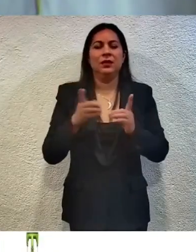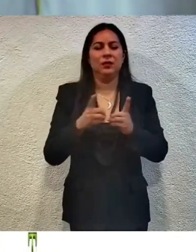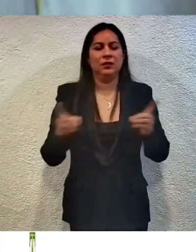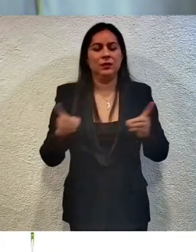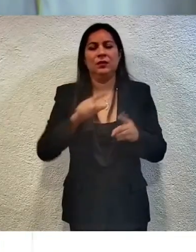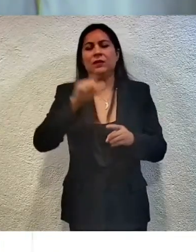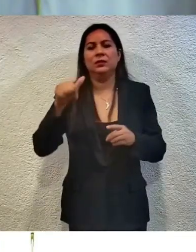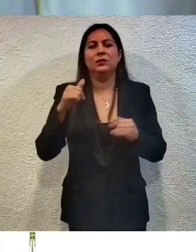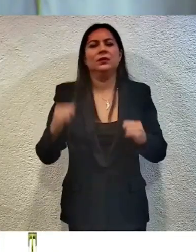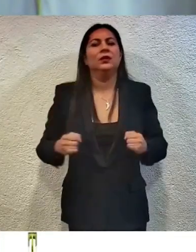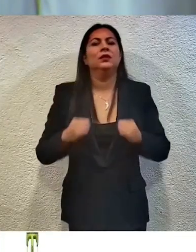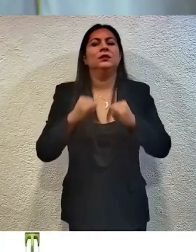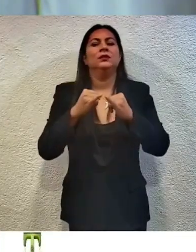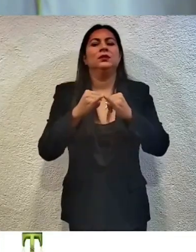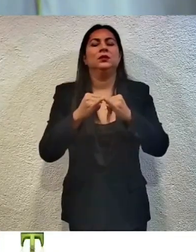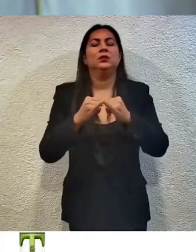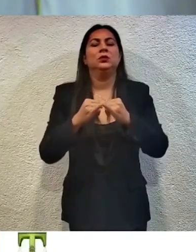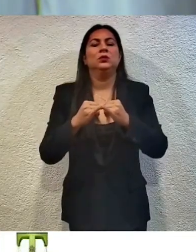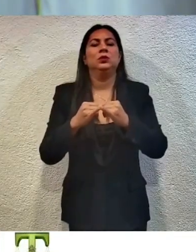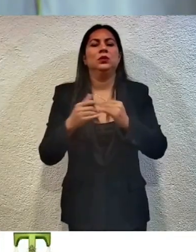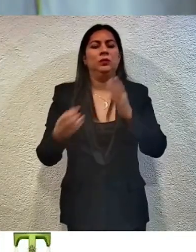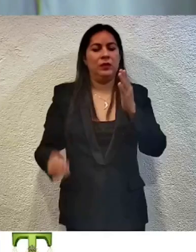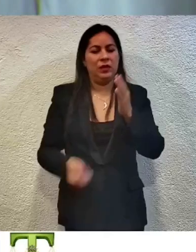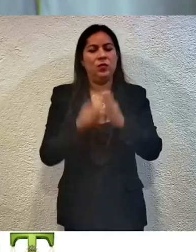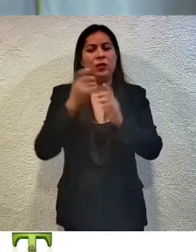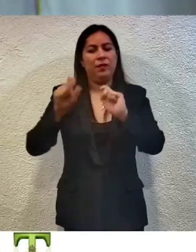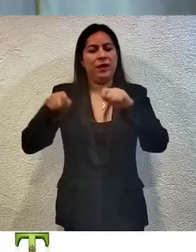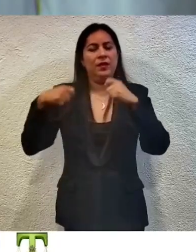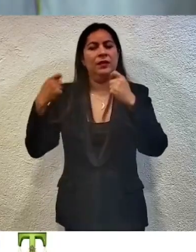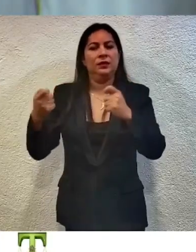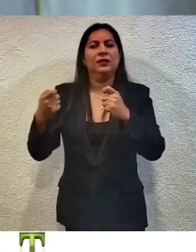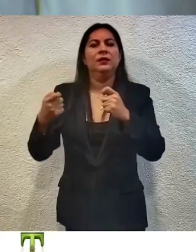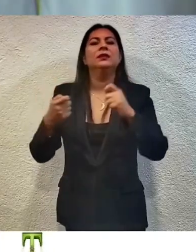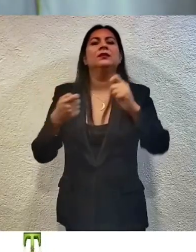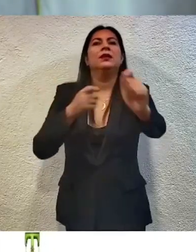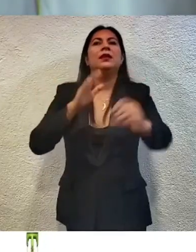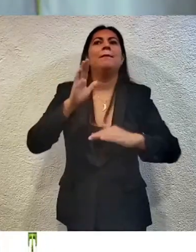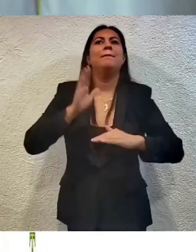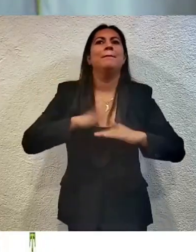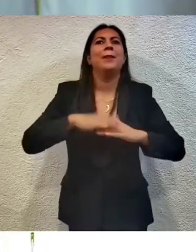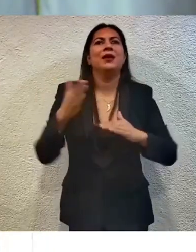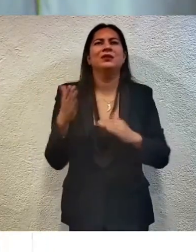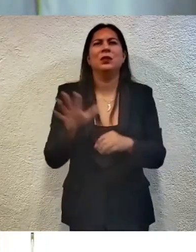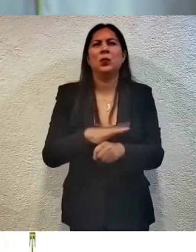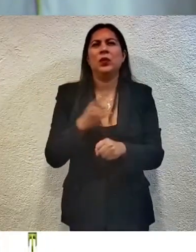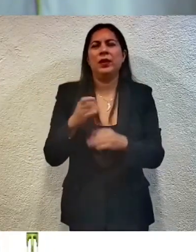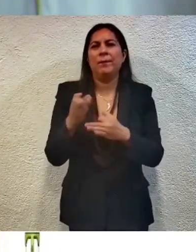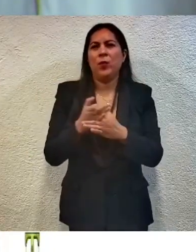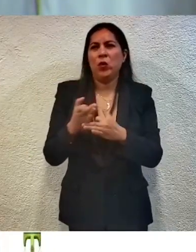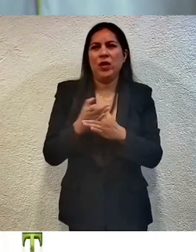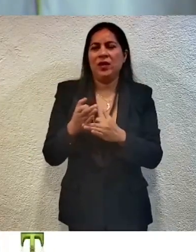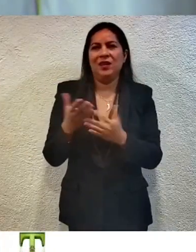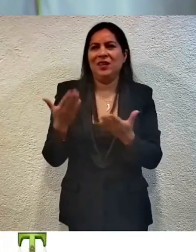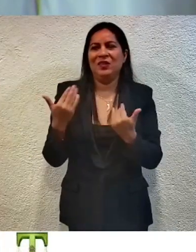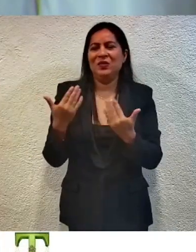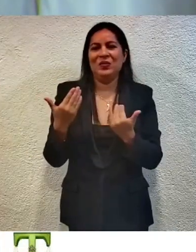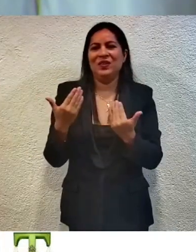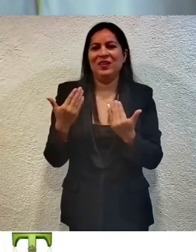el instituto en una nueva asignación está de más, porque Morena no